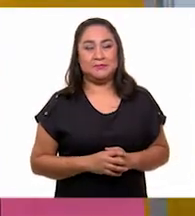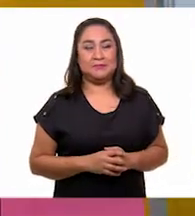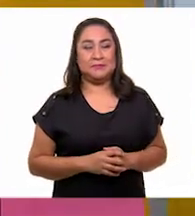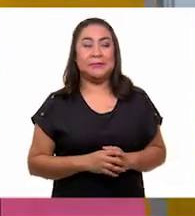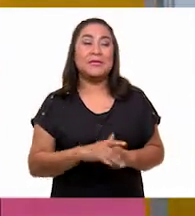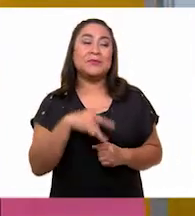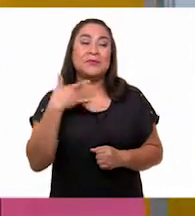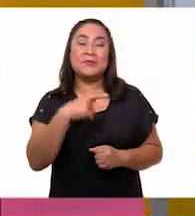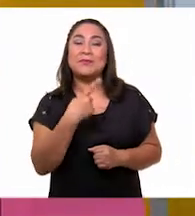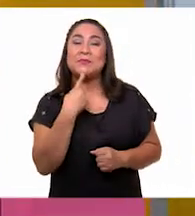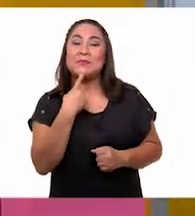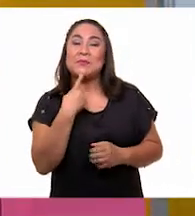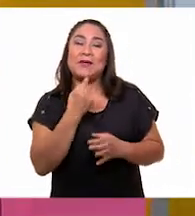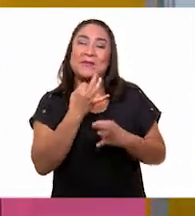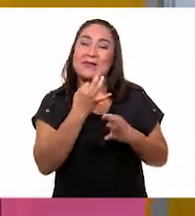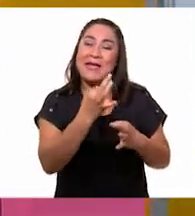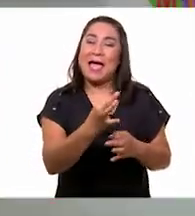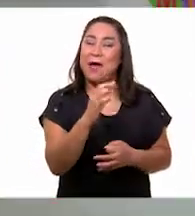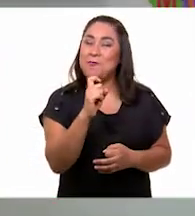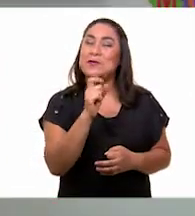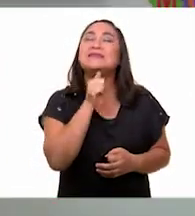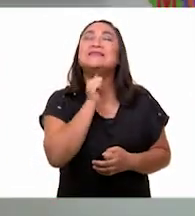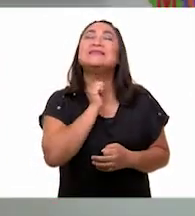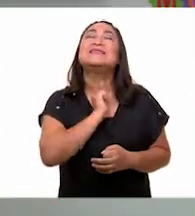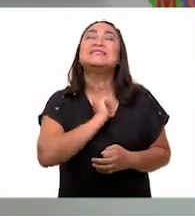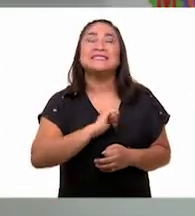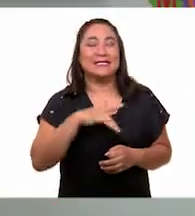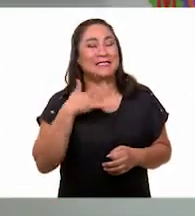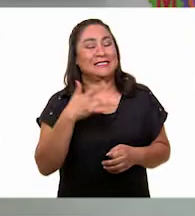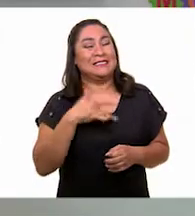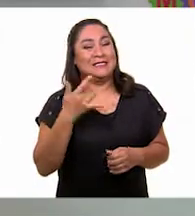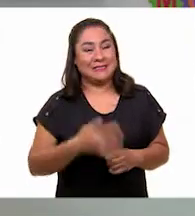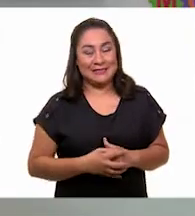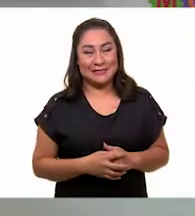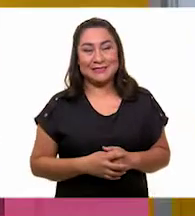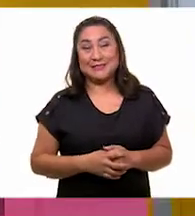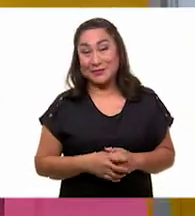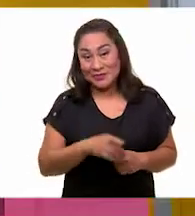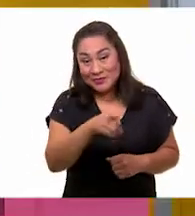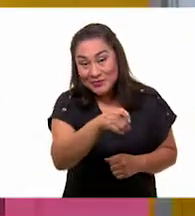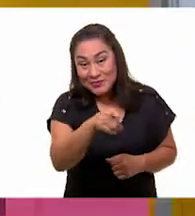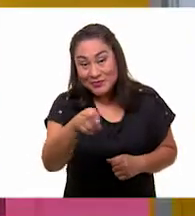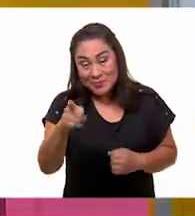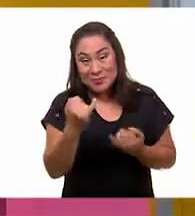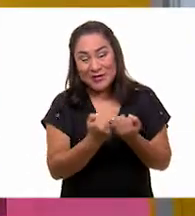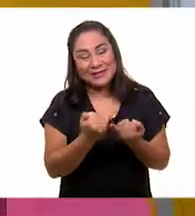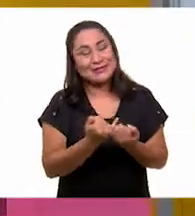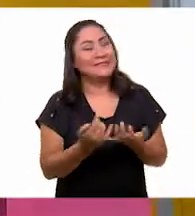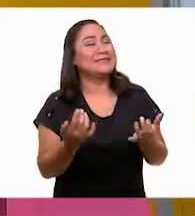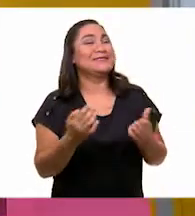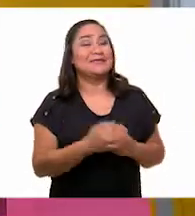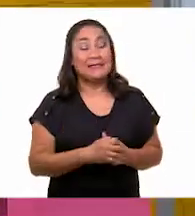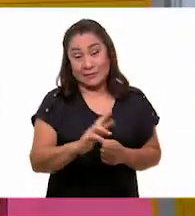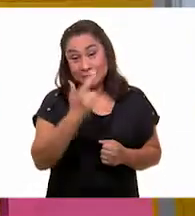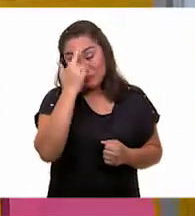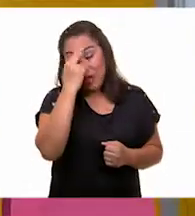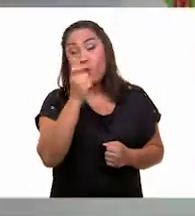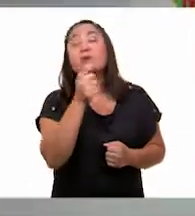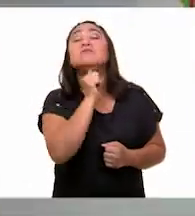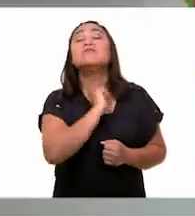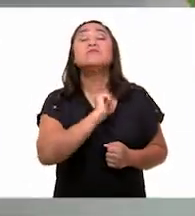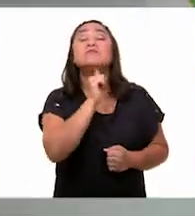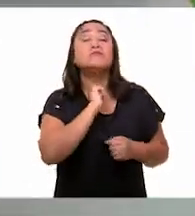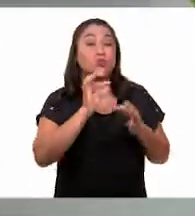el agua, maestra. Ya se te antojó el agua. Un poco de sed. Sí. ¿A ustedes también? Bueno, recuerden que hidratarse es